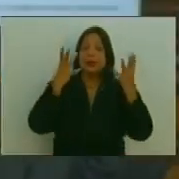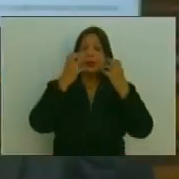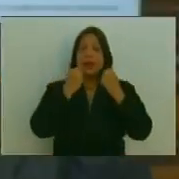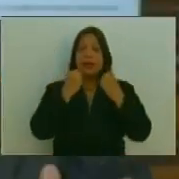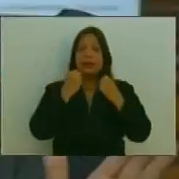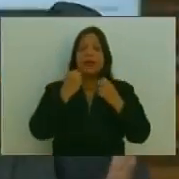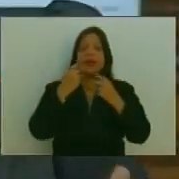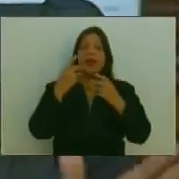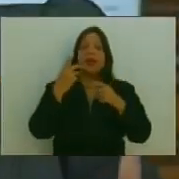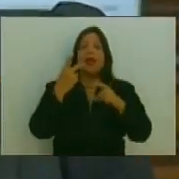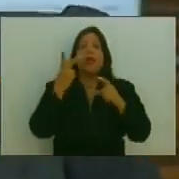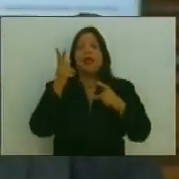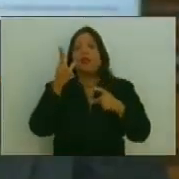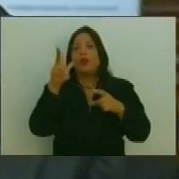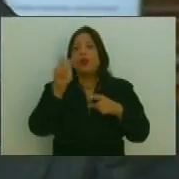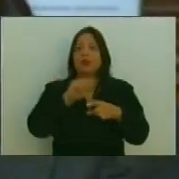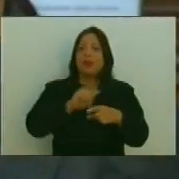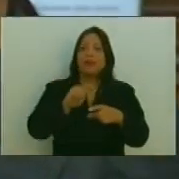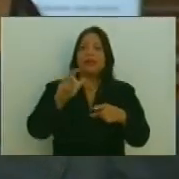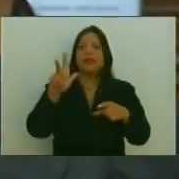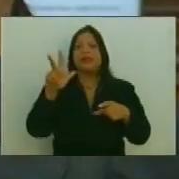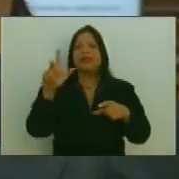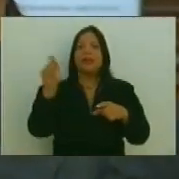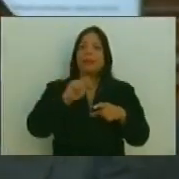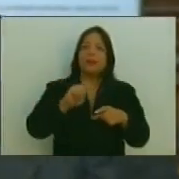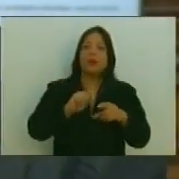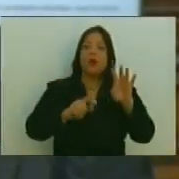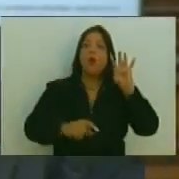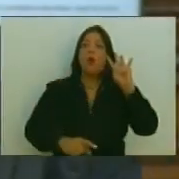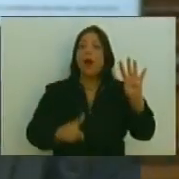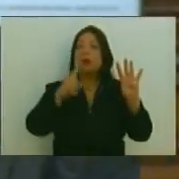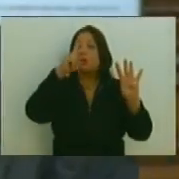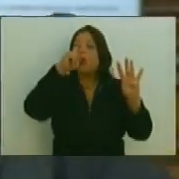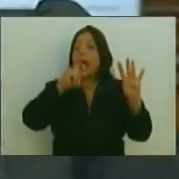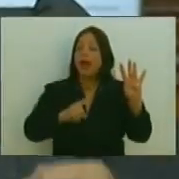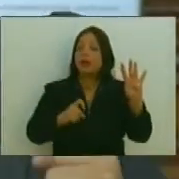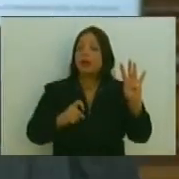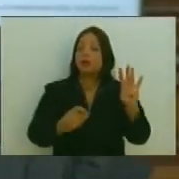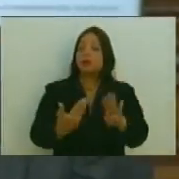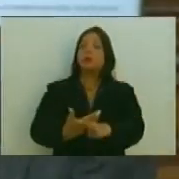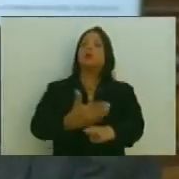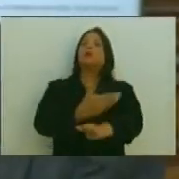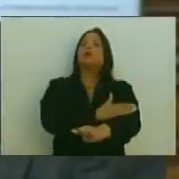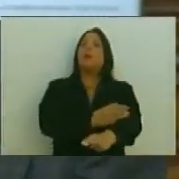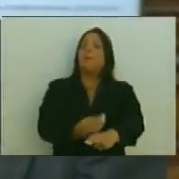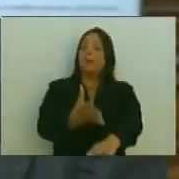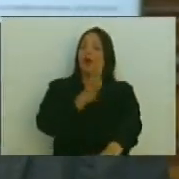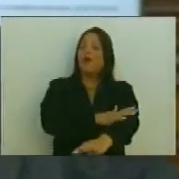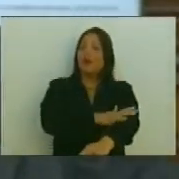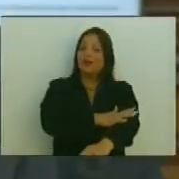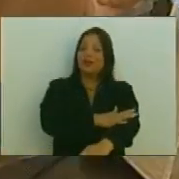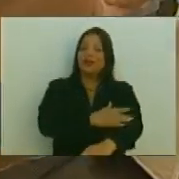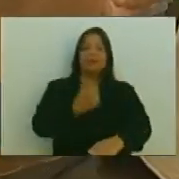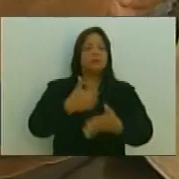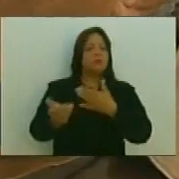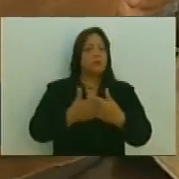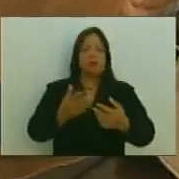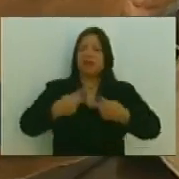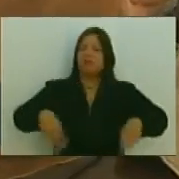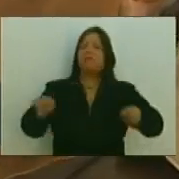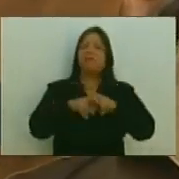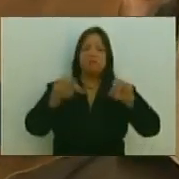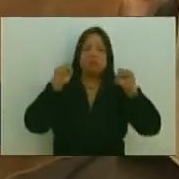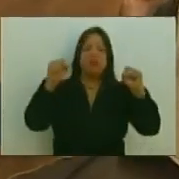quebrantamos 2, 3 meses, imagínense ustedes lo que son 4 años. Pero ahí estamos, y somos valientes,